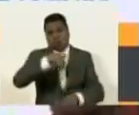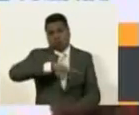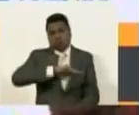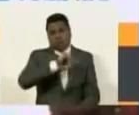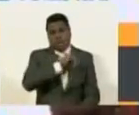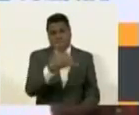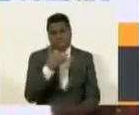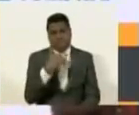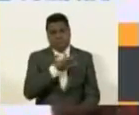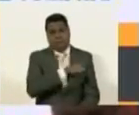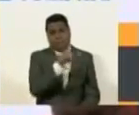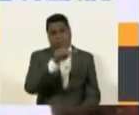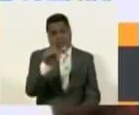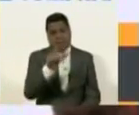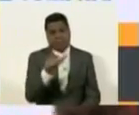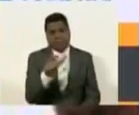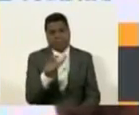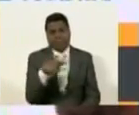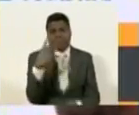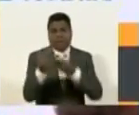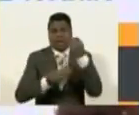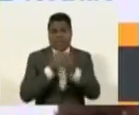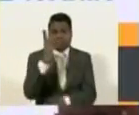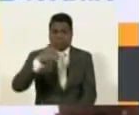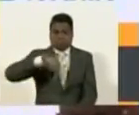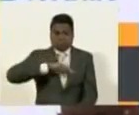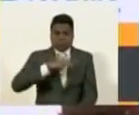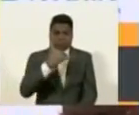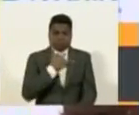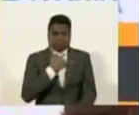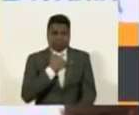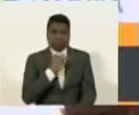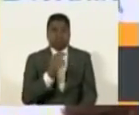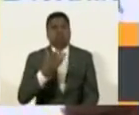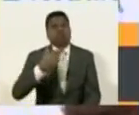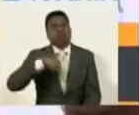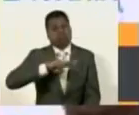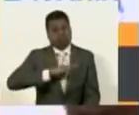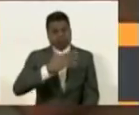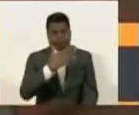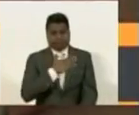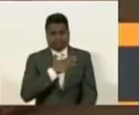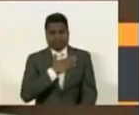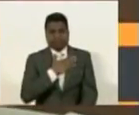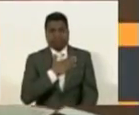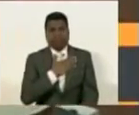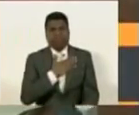Socialista Unido de Venezuela el que debe hacerlo. Somos nosotros.